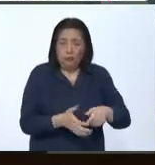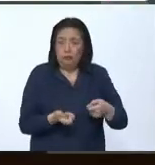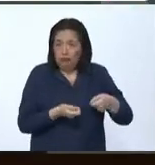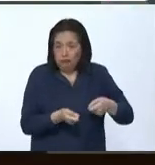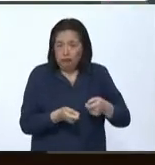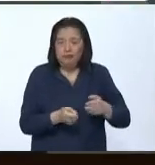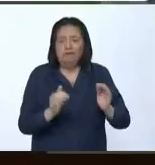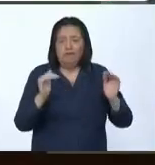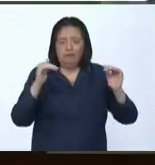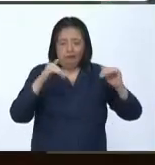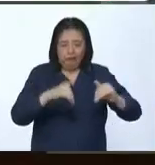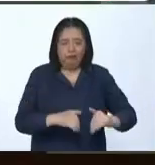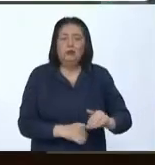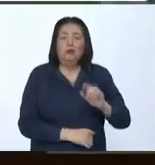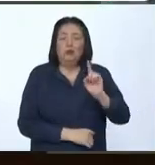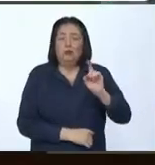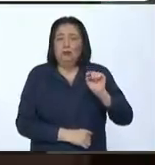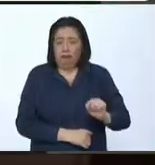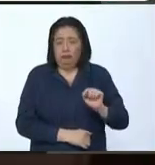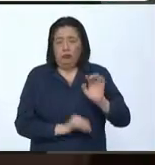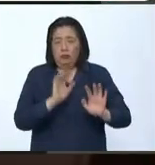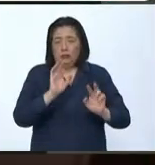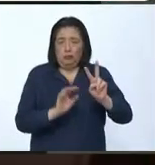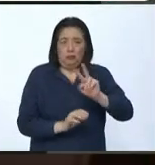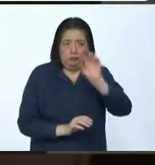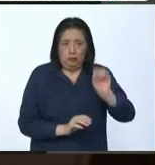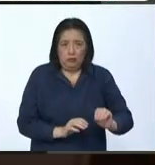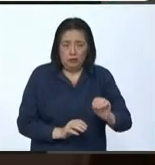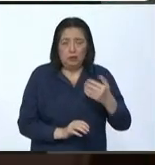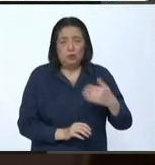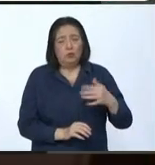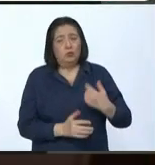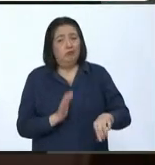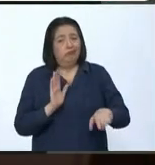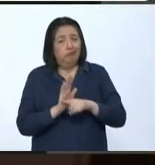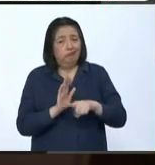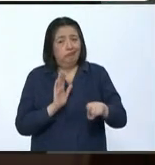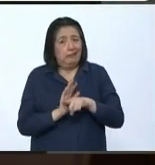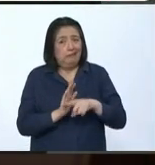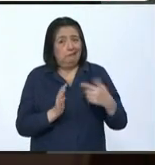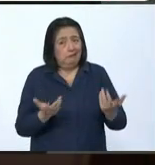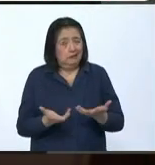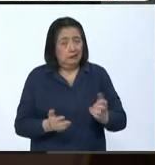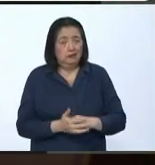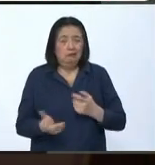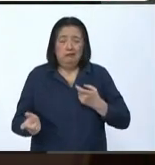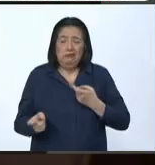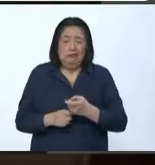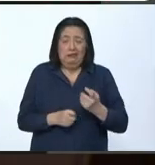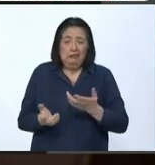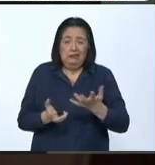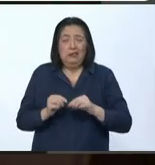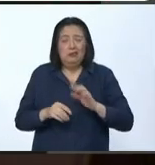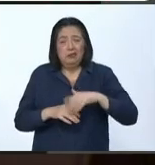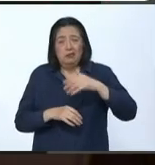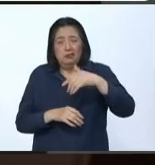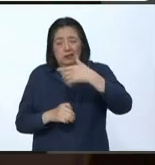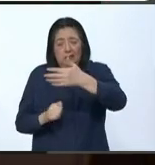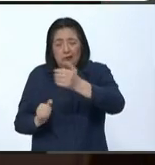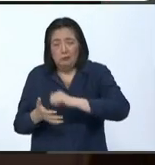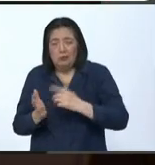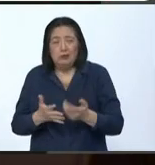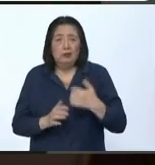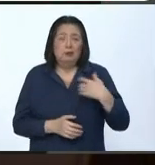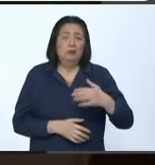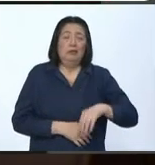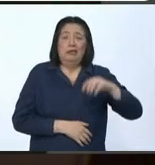cayó en 1.12%, tendencia negativa que, como daño extendido posterior agravado por